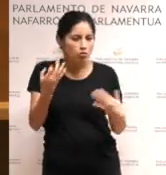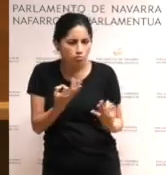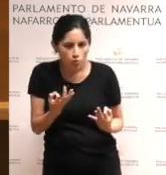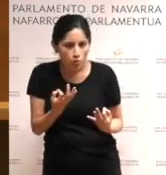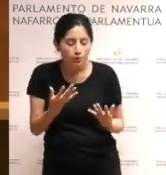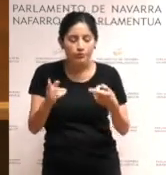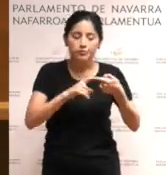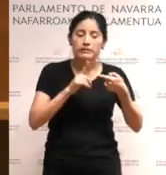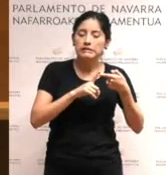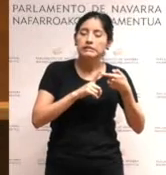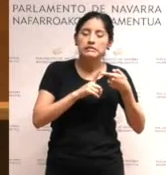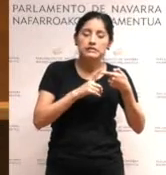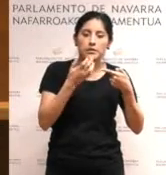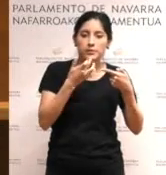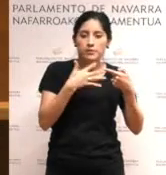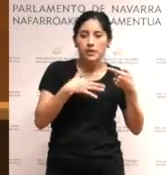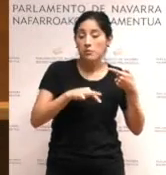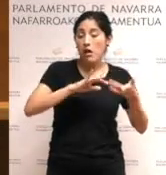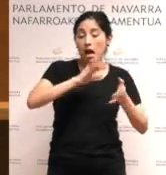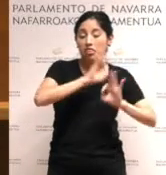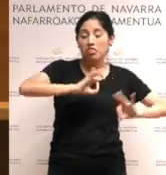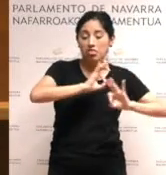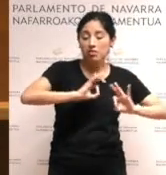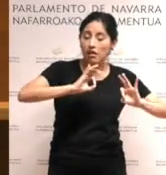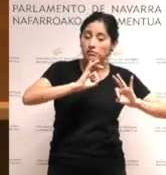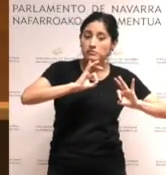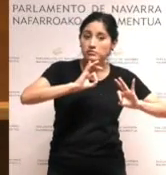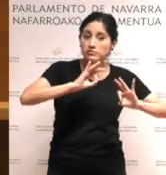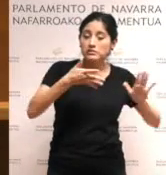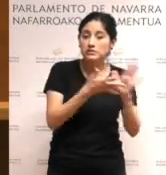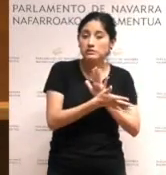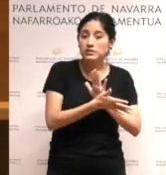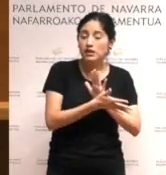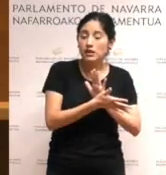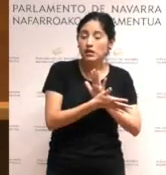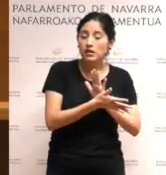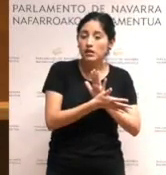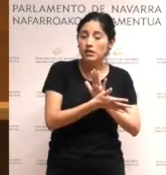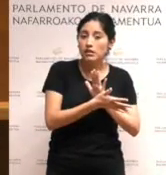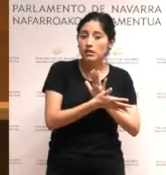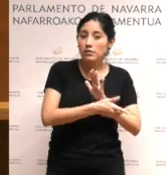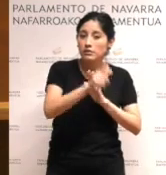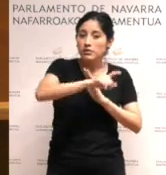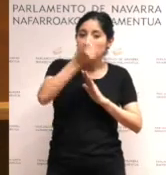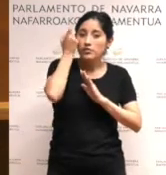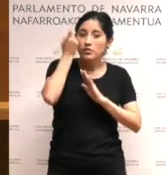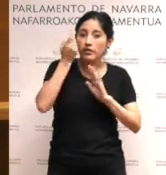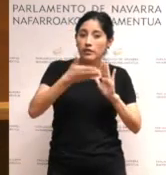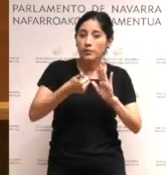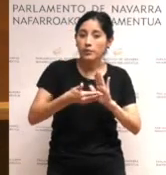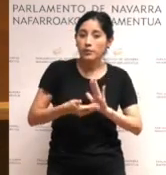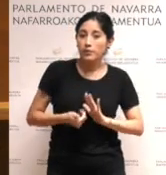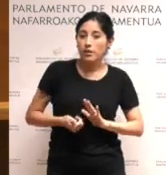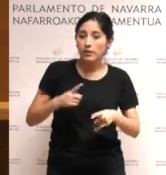lo que el sistema, ante la falta de alumnado, tenderá a eliminar los excesos de tiempo, eliminando profesores y de espacio, cerrando